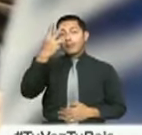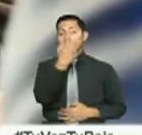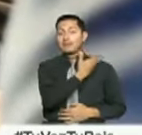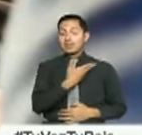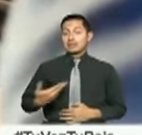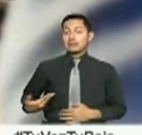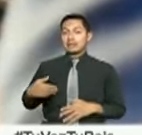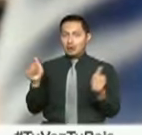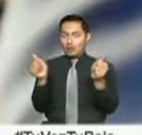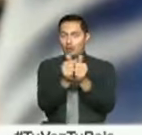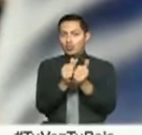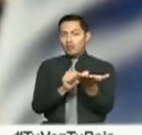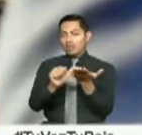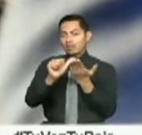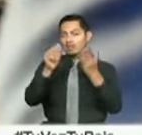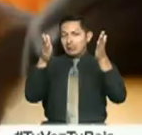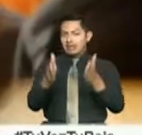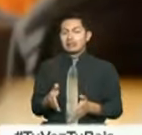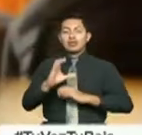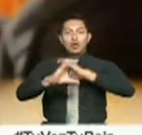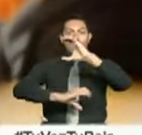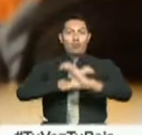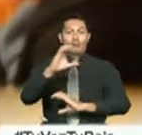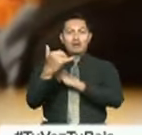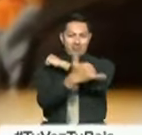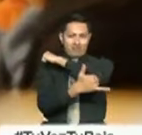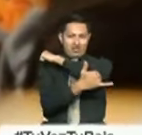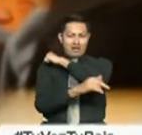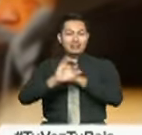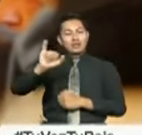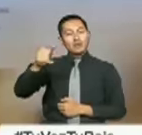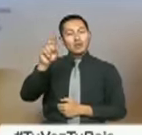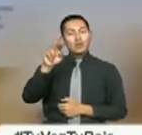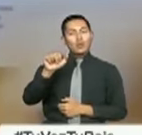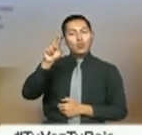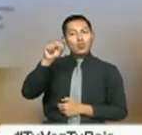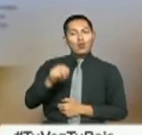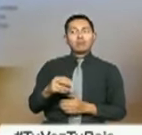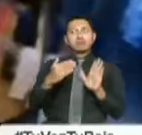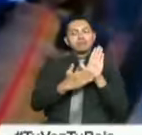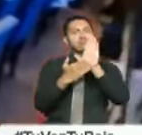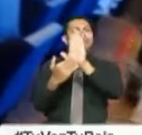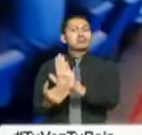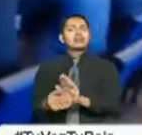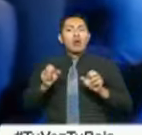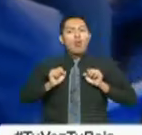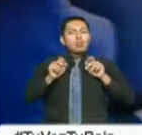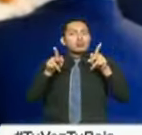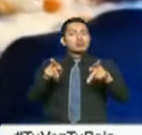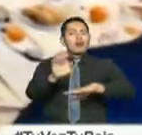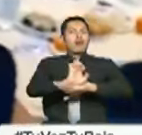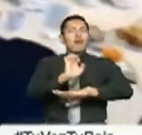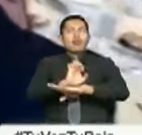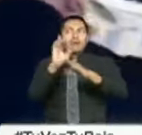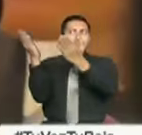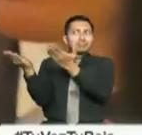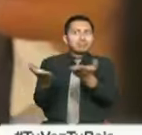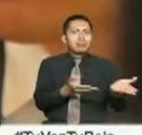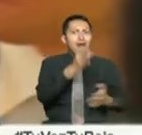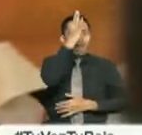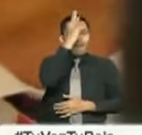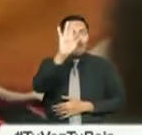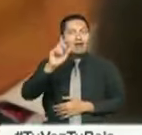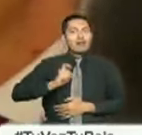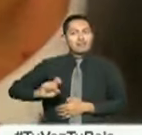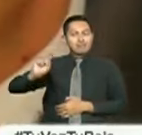ministro de Comercio Exterior, Juan Carlos Casinelli, presentaron las oportunidades de inversión del país a empresarios de España y Francia. De